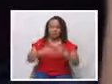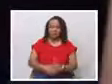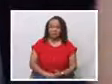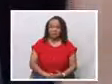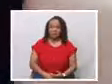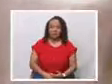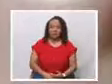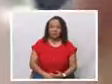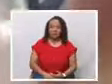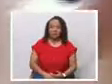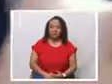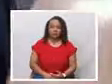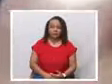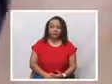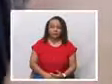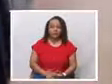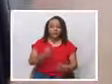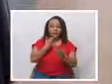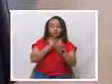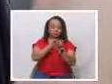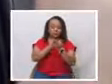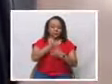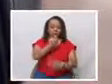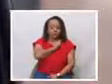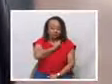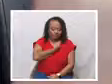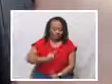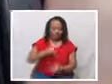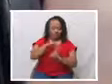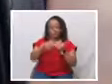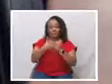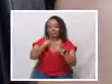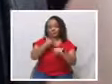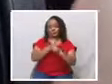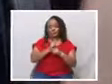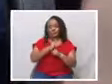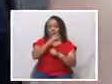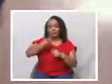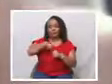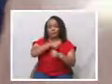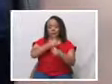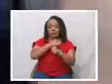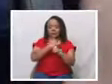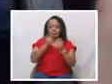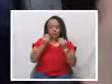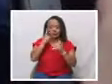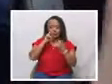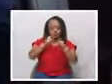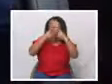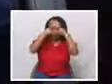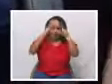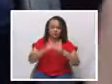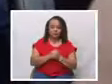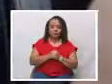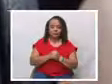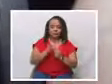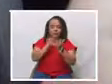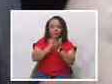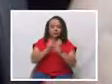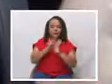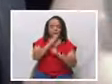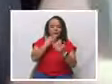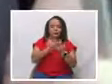Pues bueno, esto es un sacrificio, todo lo que he hecho y hemos trabajado bastante para poder lograr esto, y